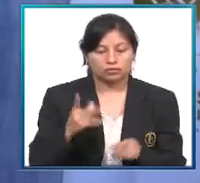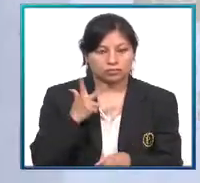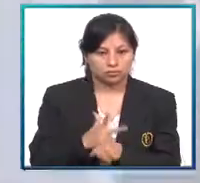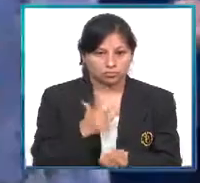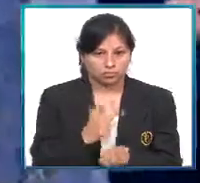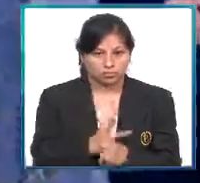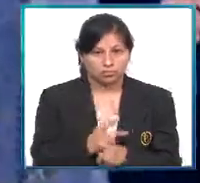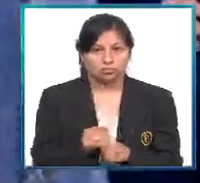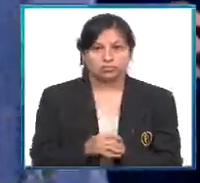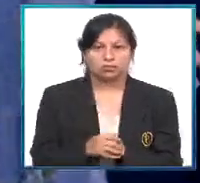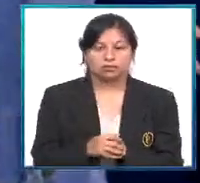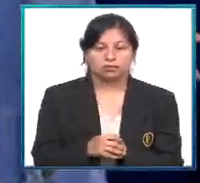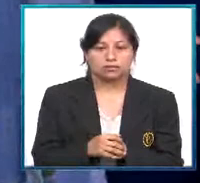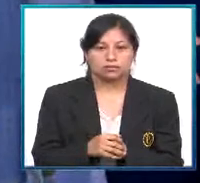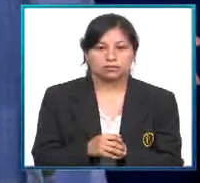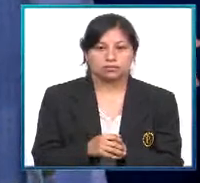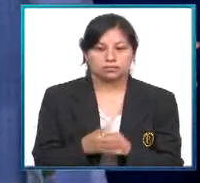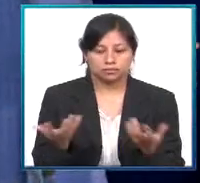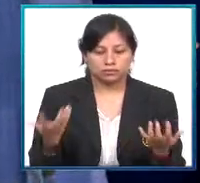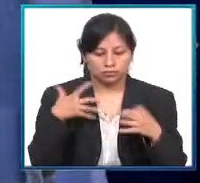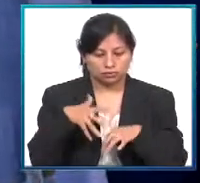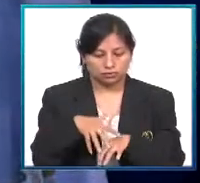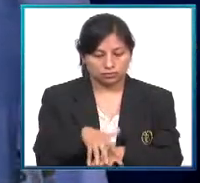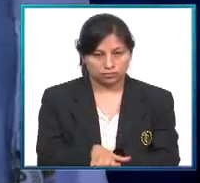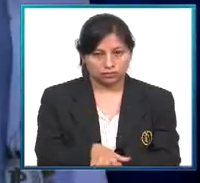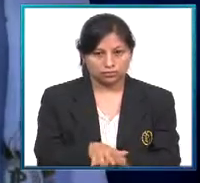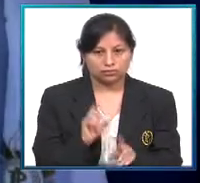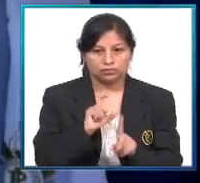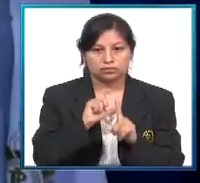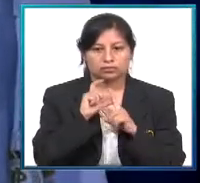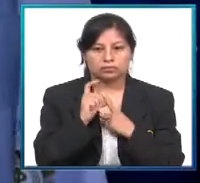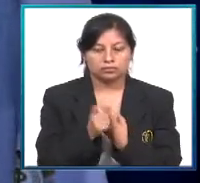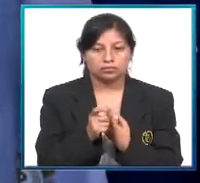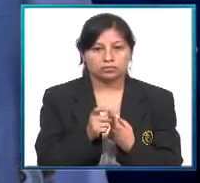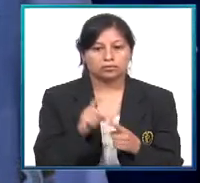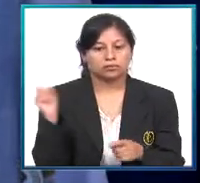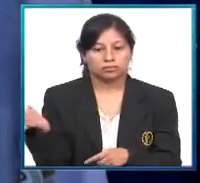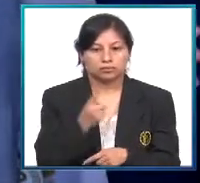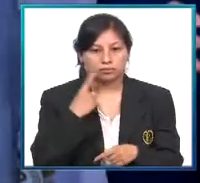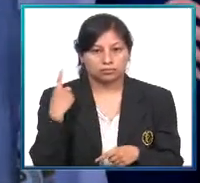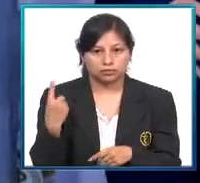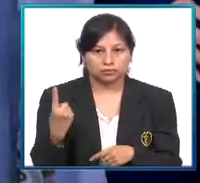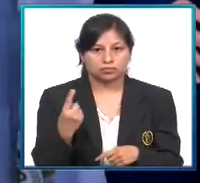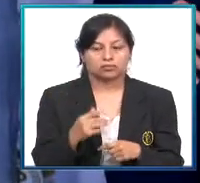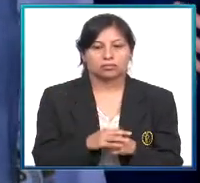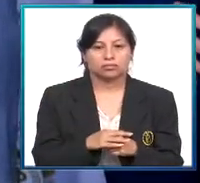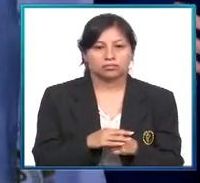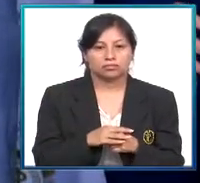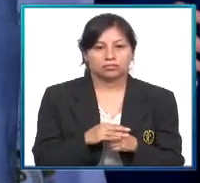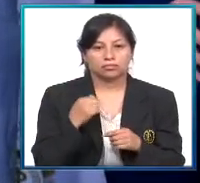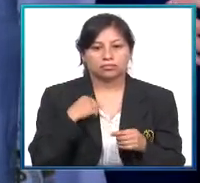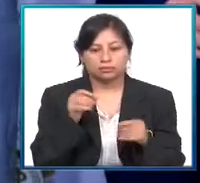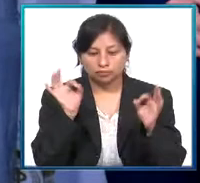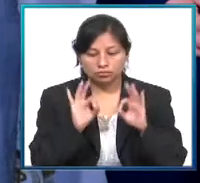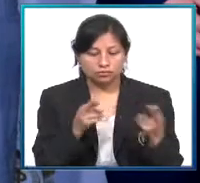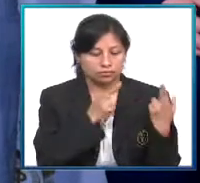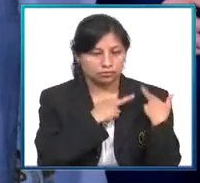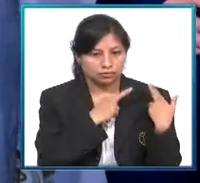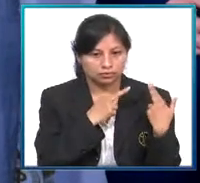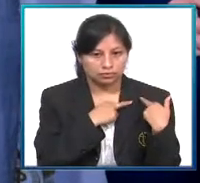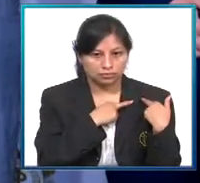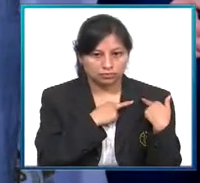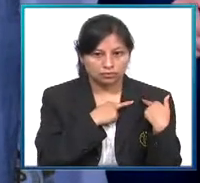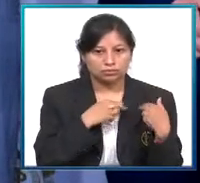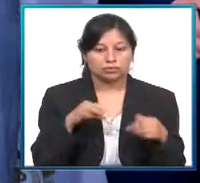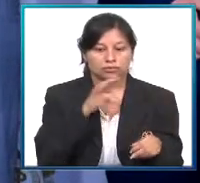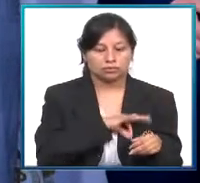Guatemala. Como integrantes de la Comisión de la Juventud, consideramos importante crear de forma seria y responsable los